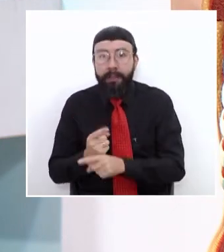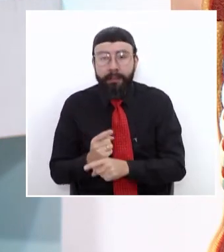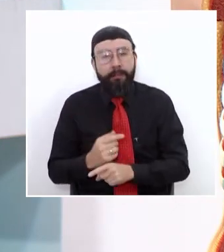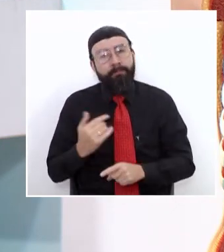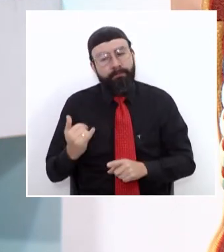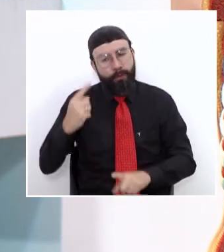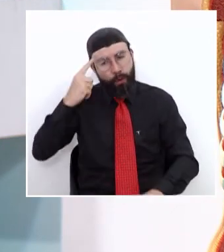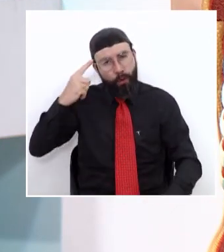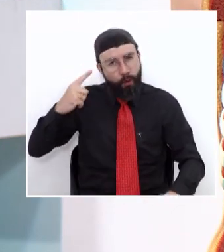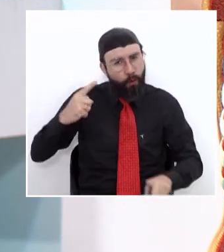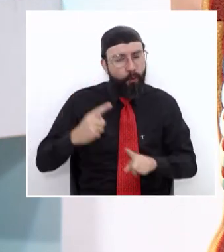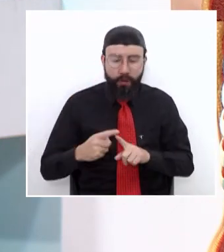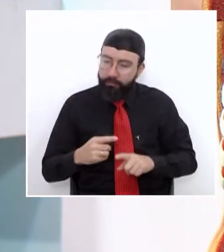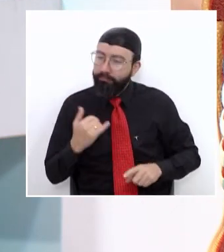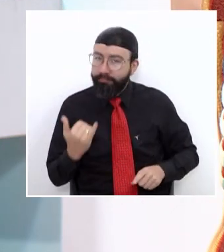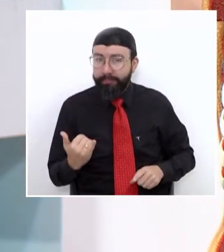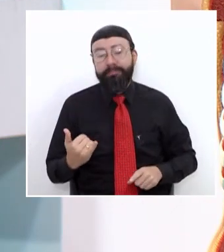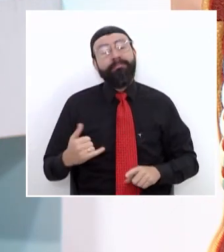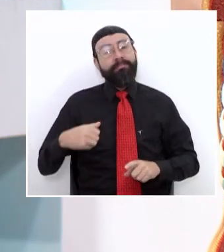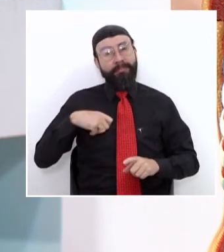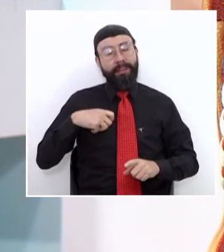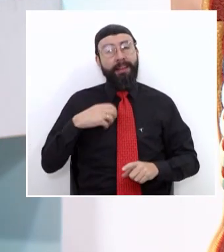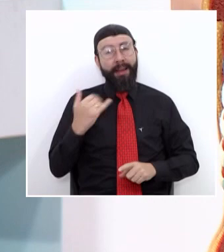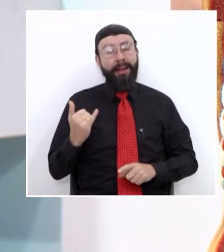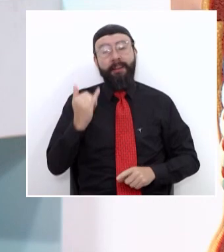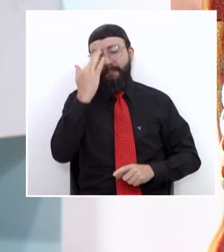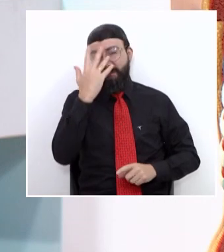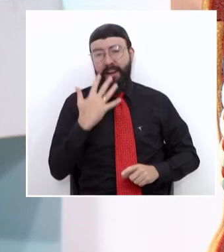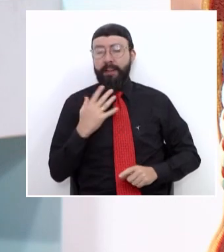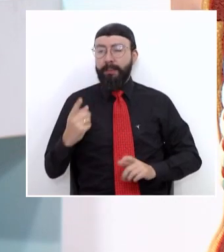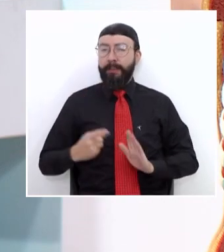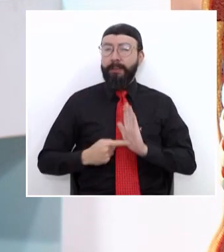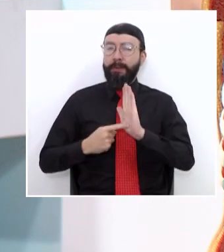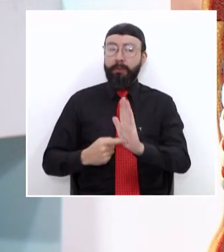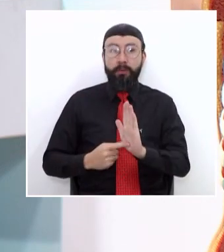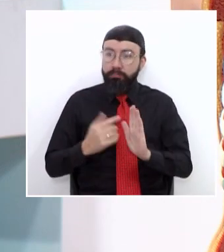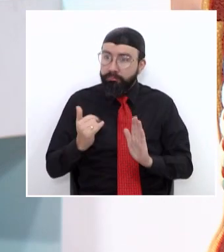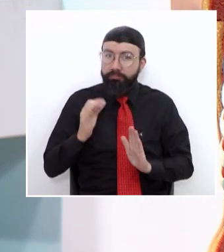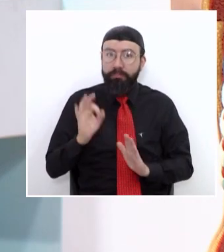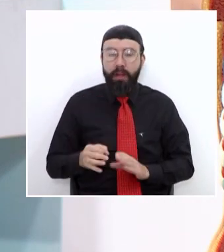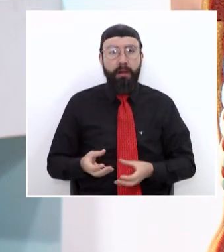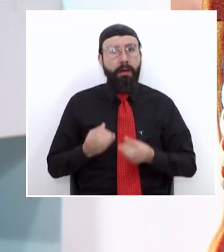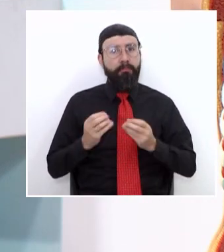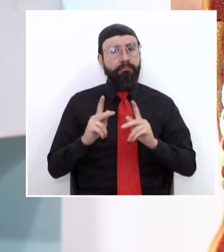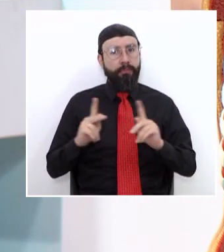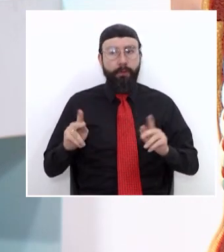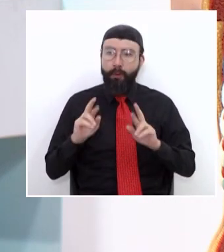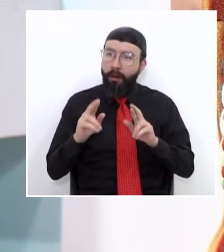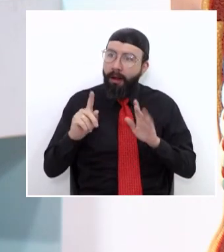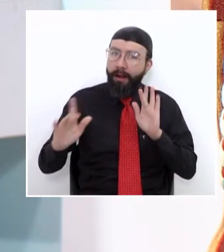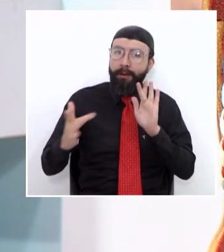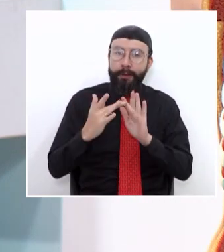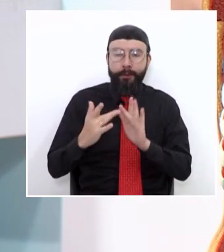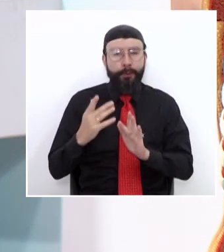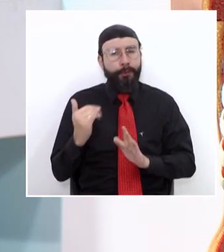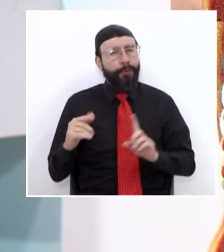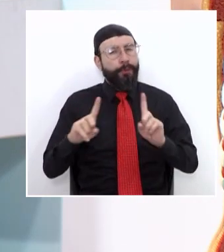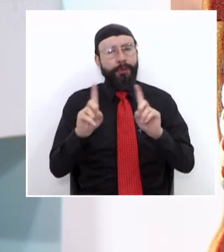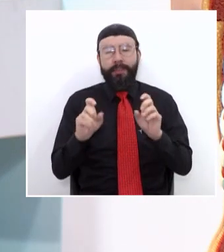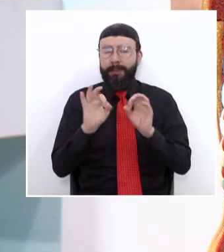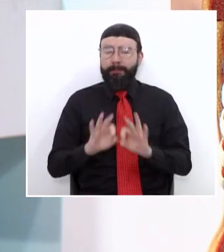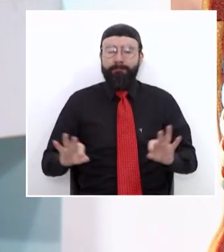de esto que está pasando ahora en Facebook, que cada vez son más personas, ojalá se conecten, que este tema hoy es muy